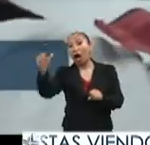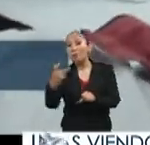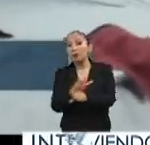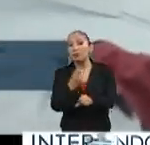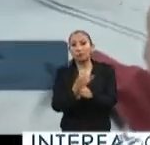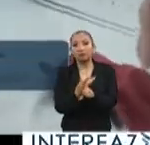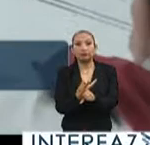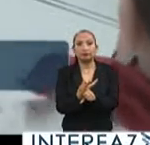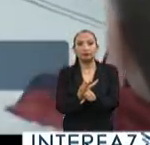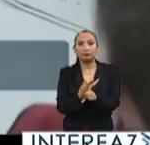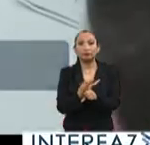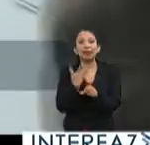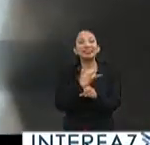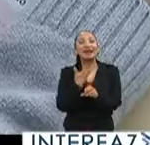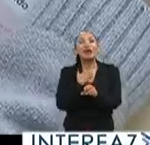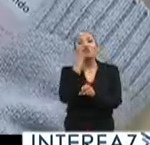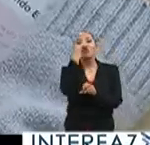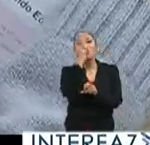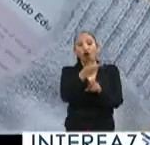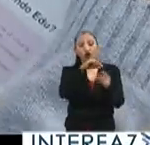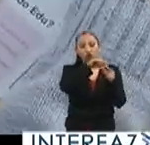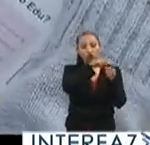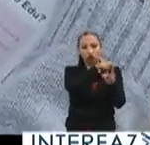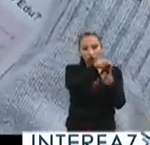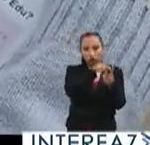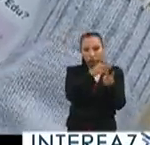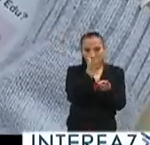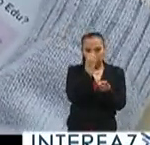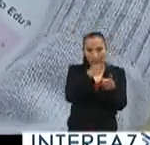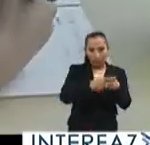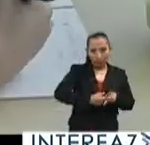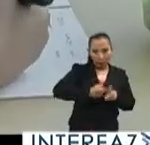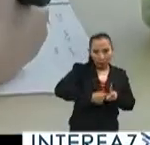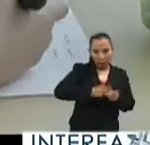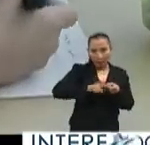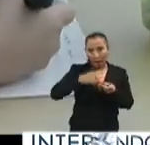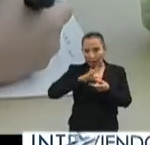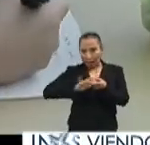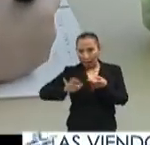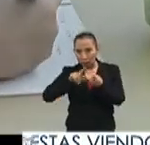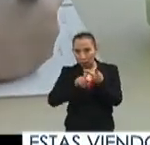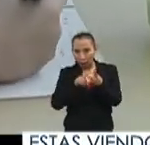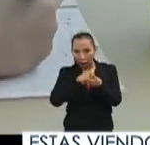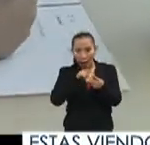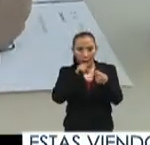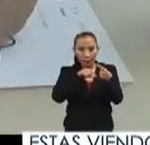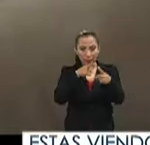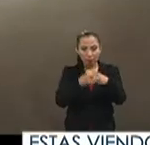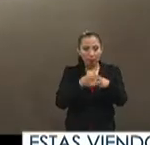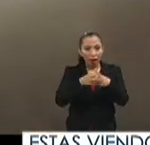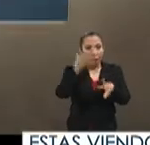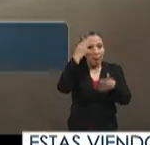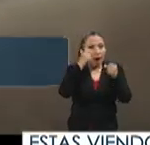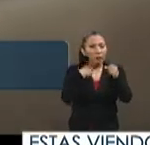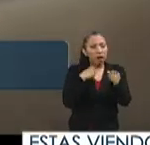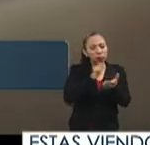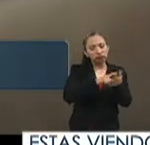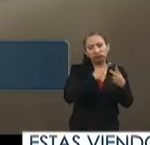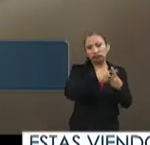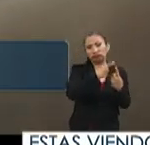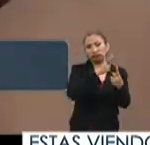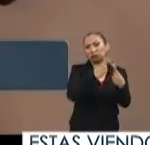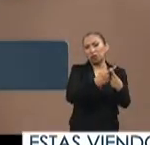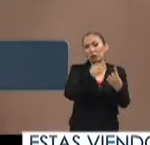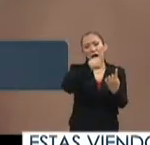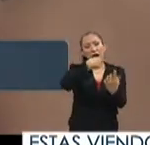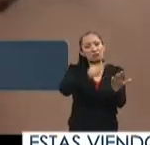la preparatoria. Cuenta con 2 ejes de enseñanza, las matemáticas y la lectura. En el primero se aprenden desde operaciones básicas